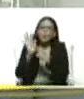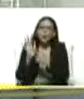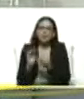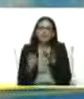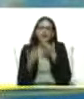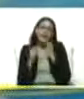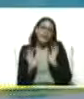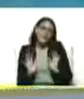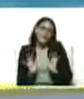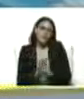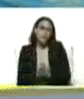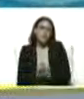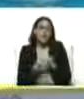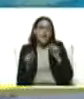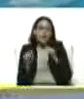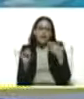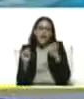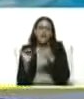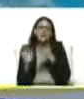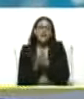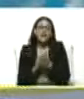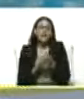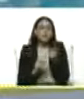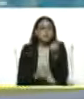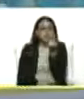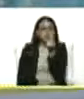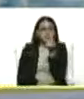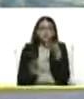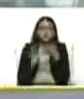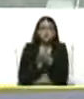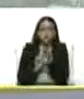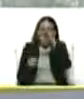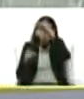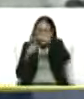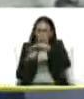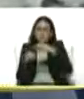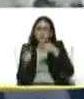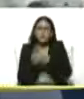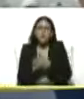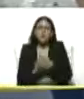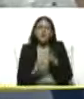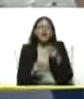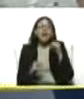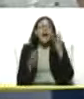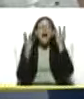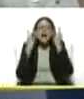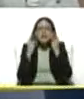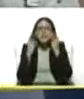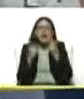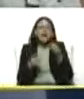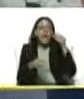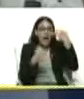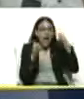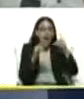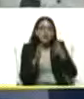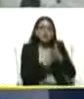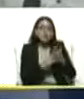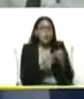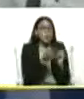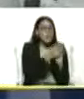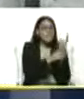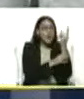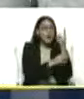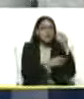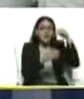Acá se le muestra lo que es la gota del cacao, insecto perforador del tallo, que causa grandes daños a nivel nacional. Acá